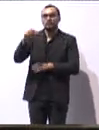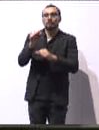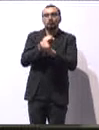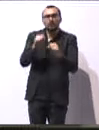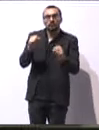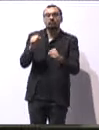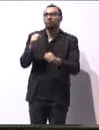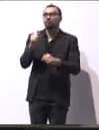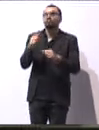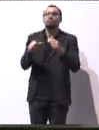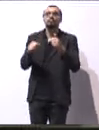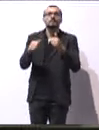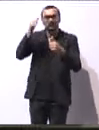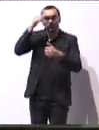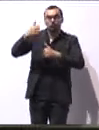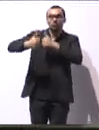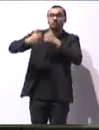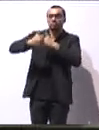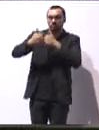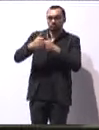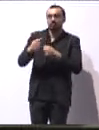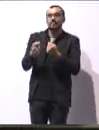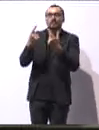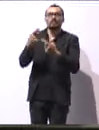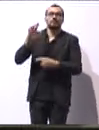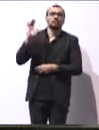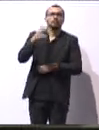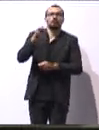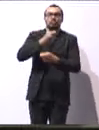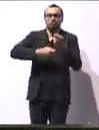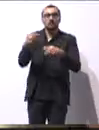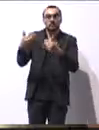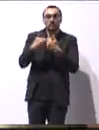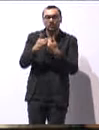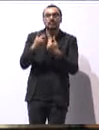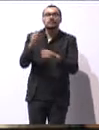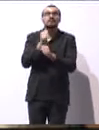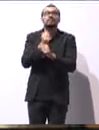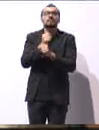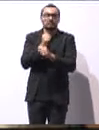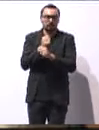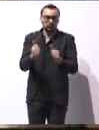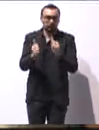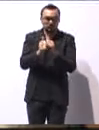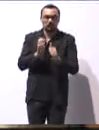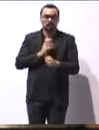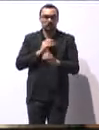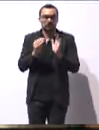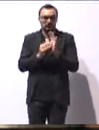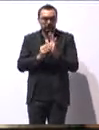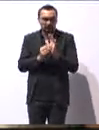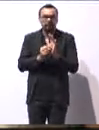pueda generar una mayor competitividad y productividad a todo el comercio regional. El trabajo conjunto que estamos